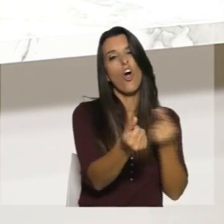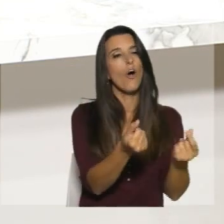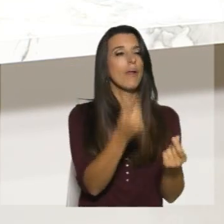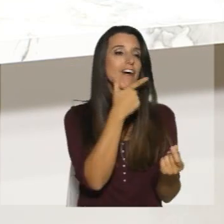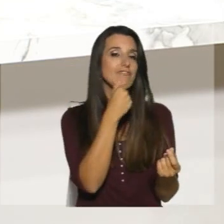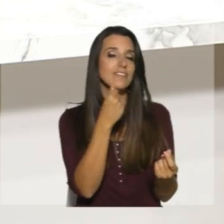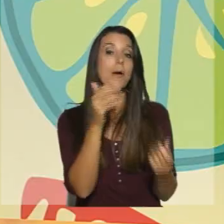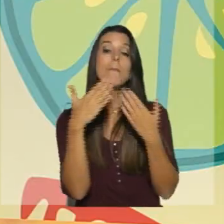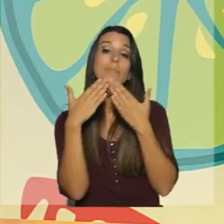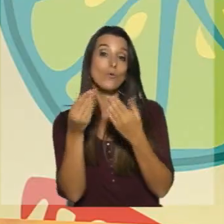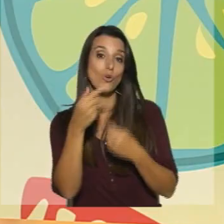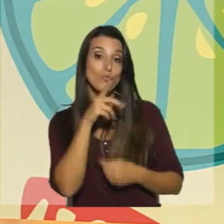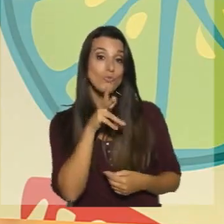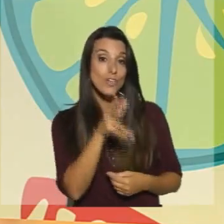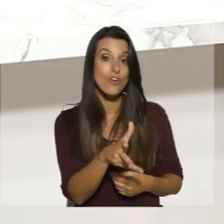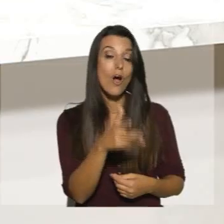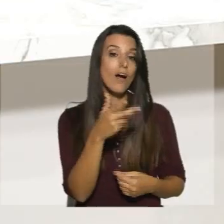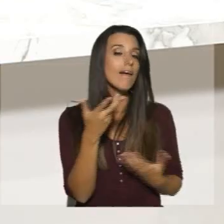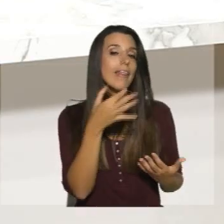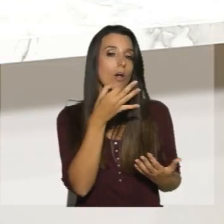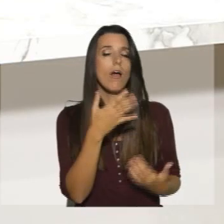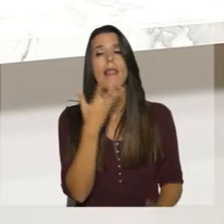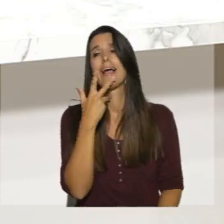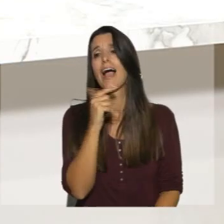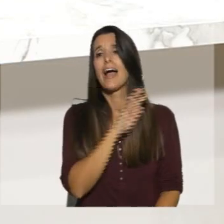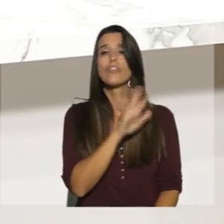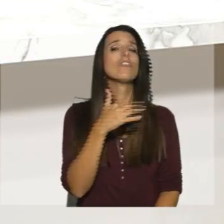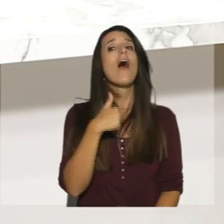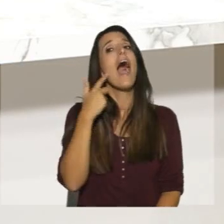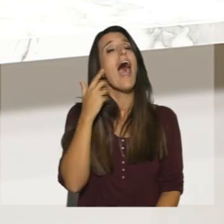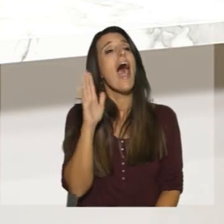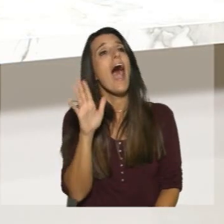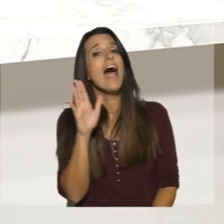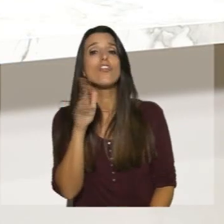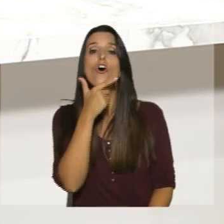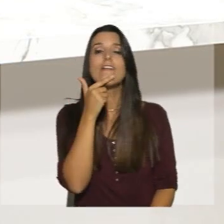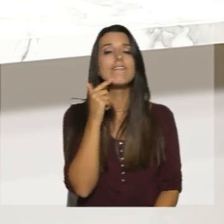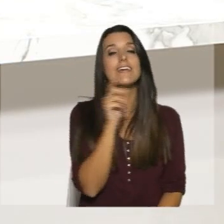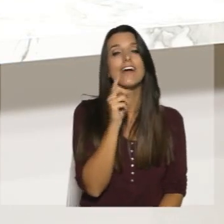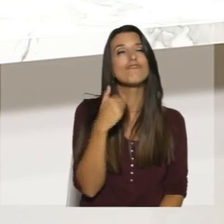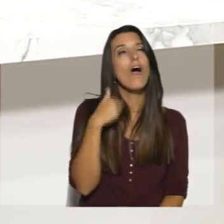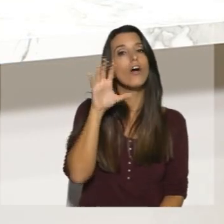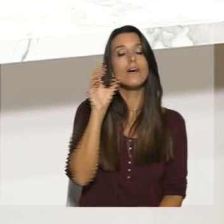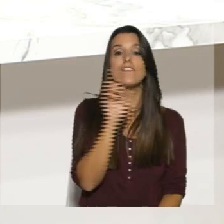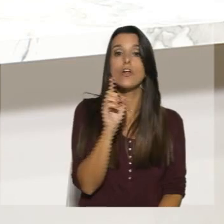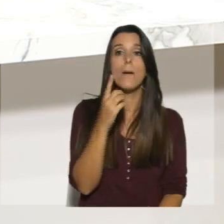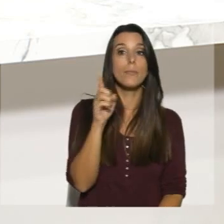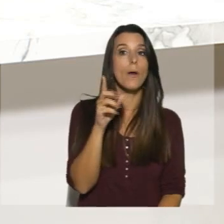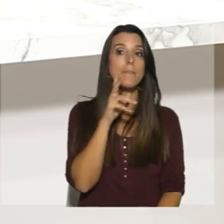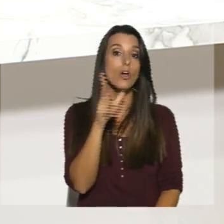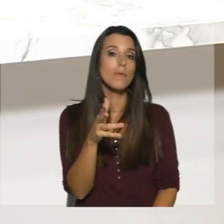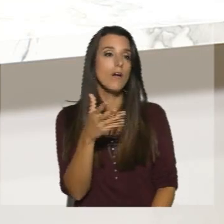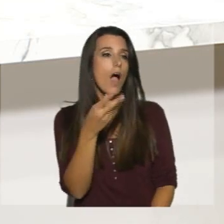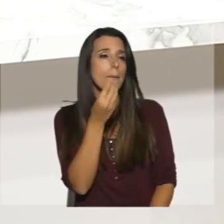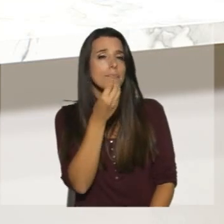lindo. ¿Qué dijo tu hijo cuando probó entonces? Le encantó. Bueno, ahí está. Le encantó. Dice, ay, yo decía, ay, no me quedó tan rica como yo la recordaba, ¿no? Y mi hijo la